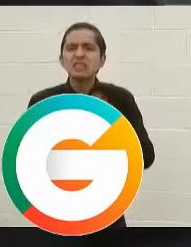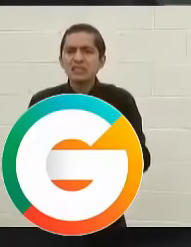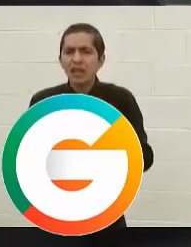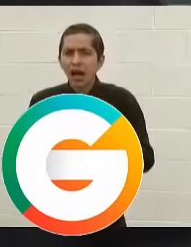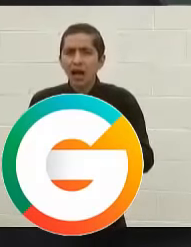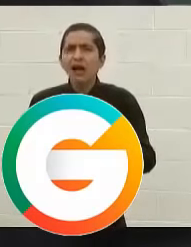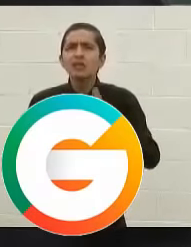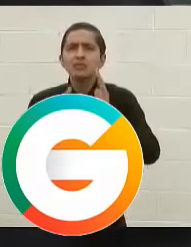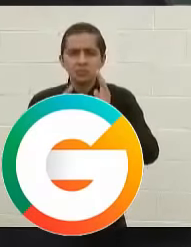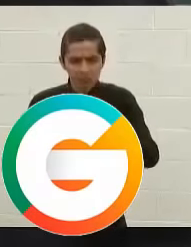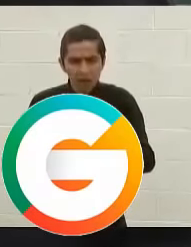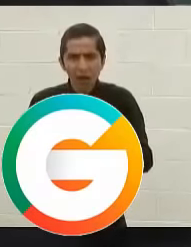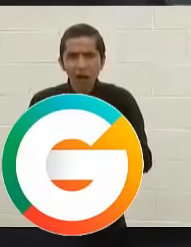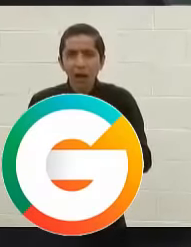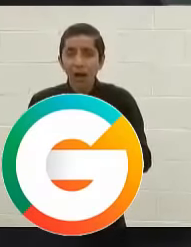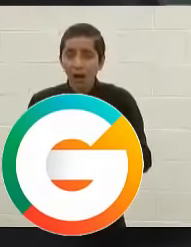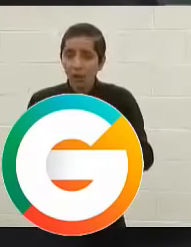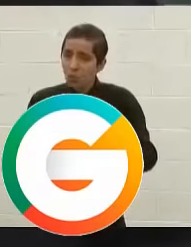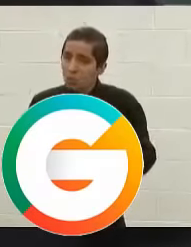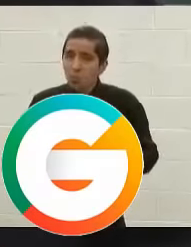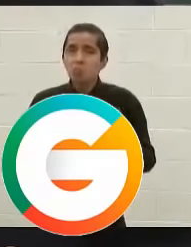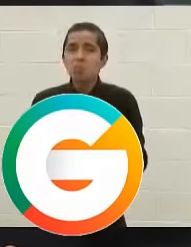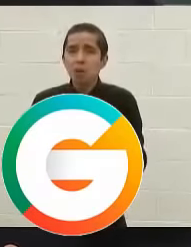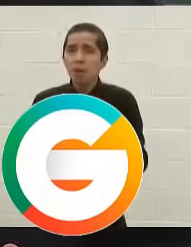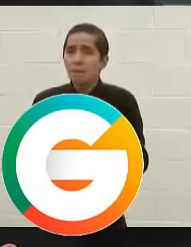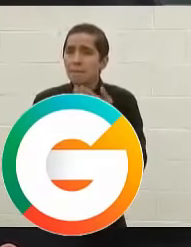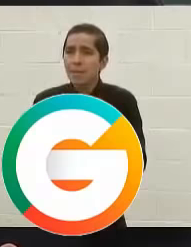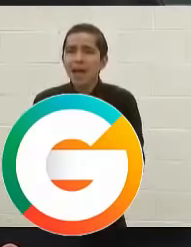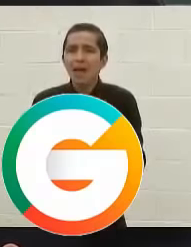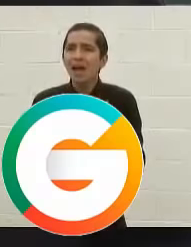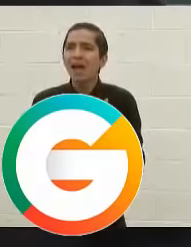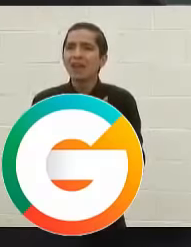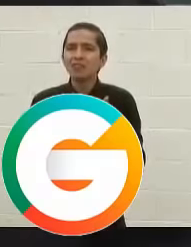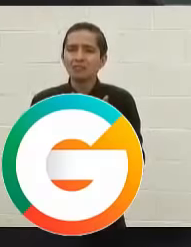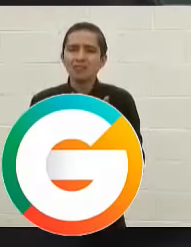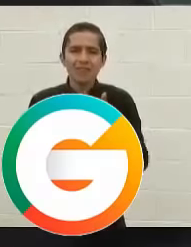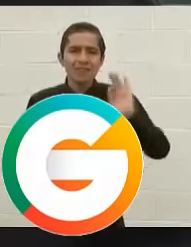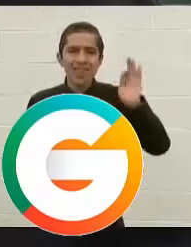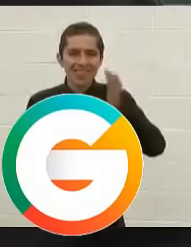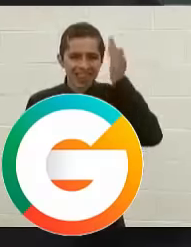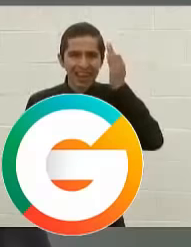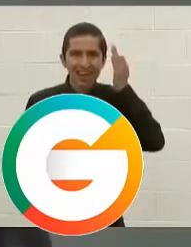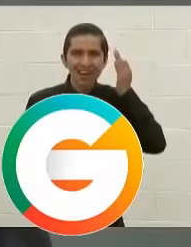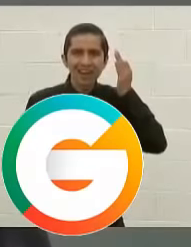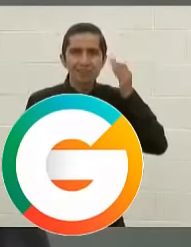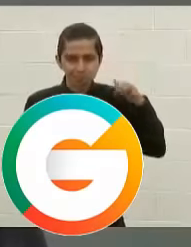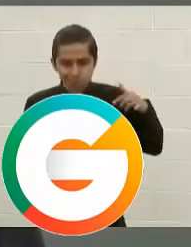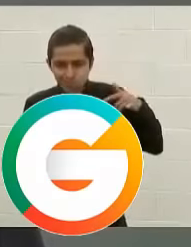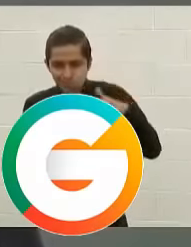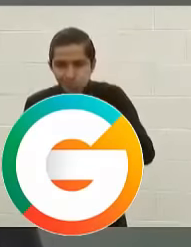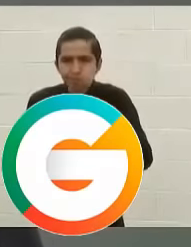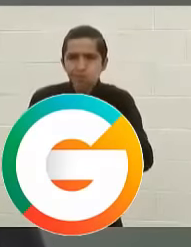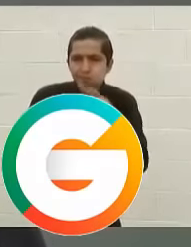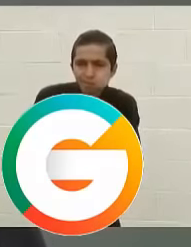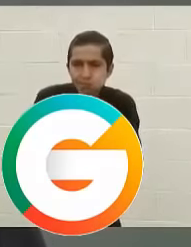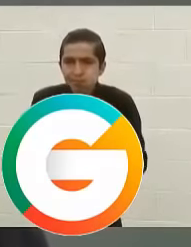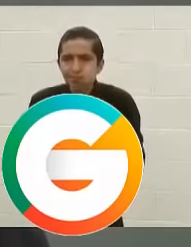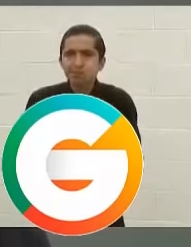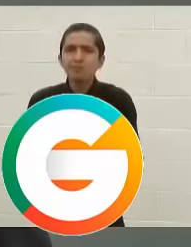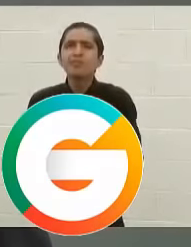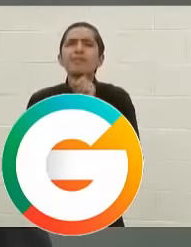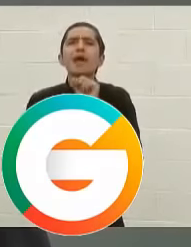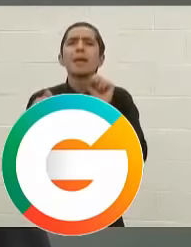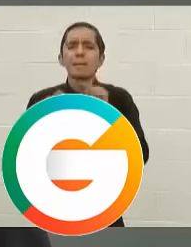manera muy importante el estado de fuerza federal y se ha replanteado